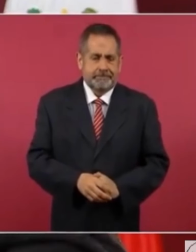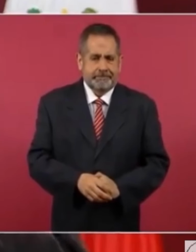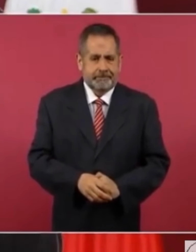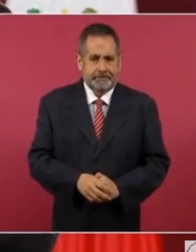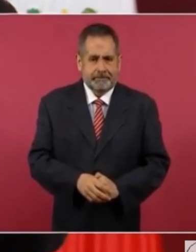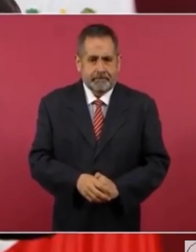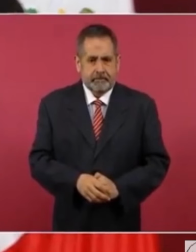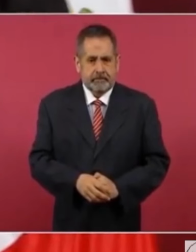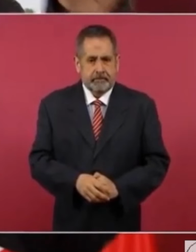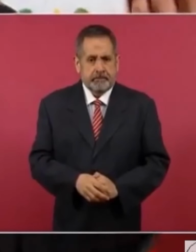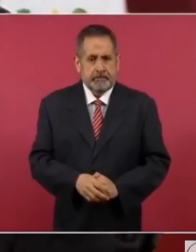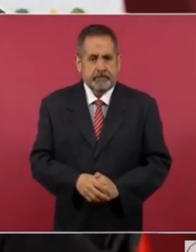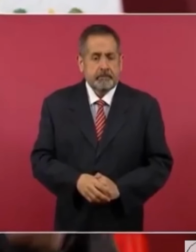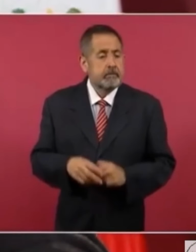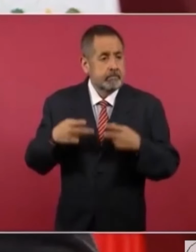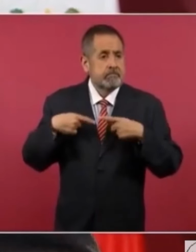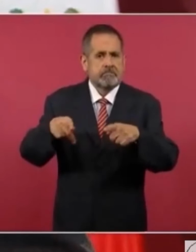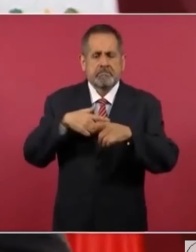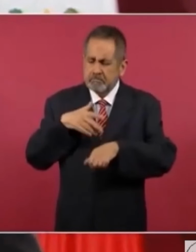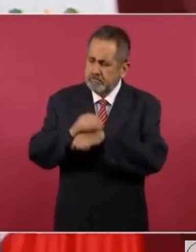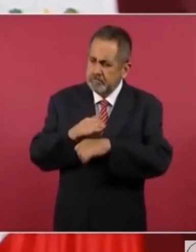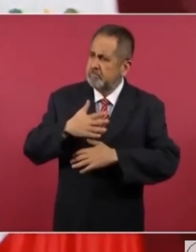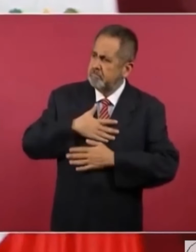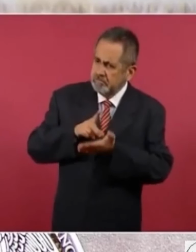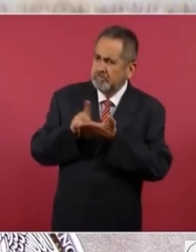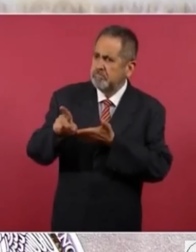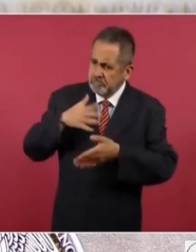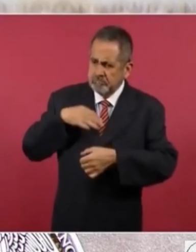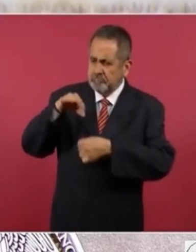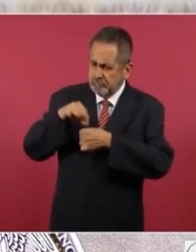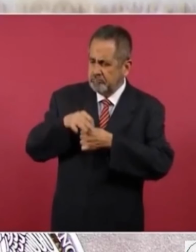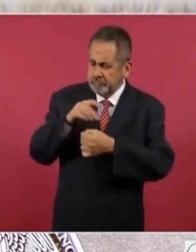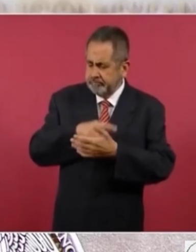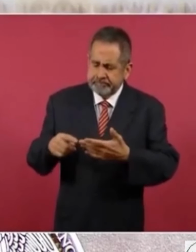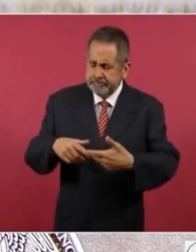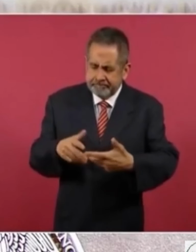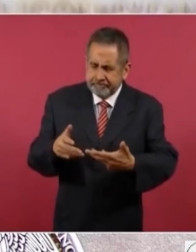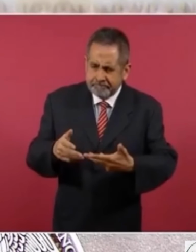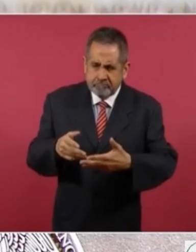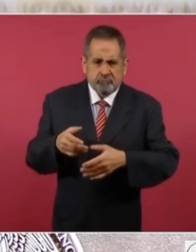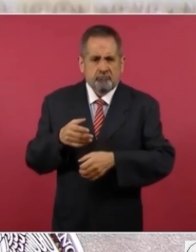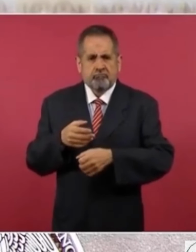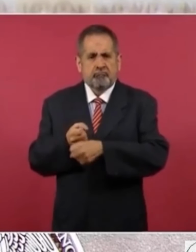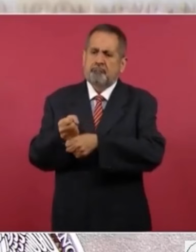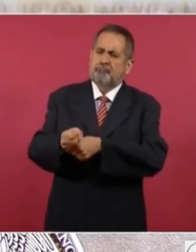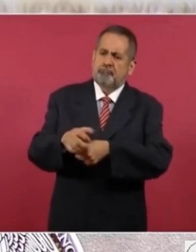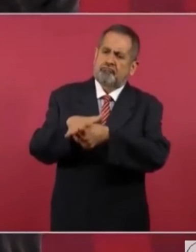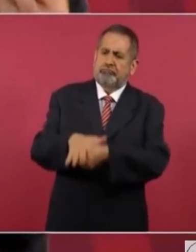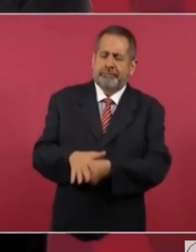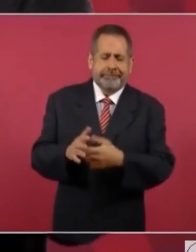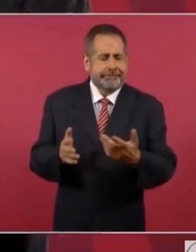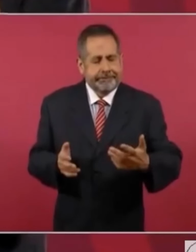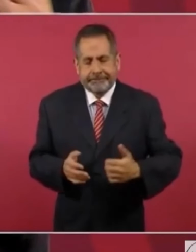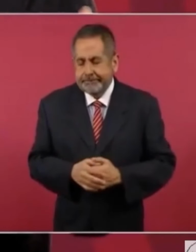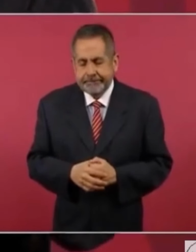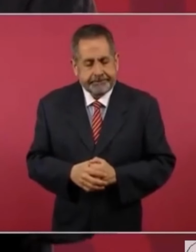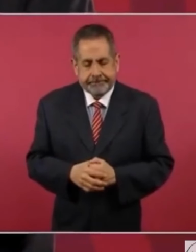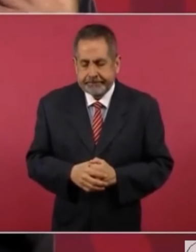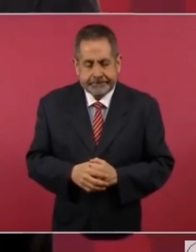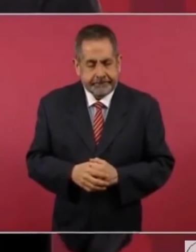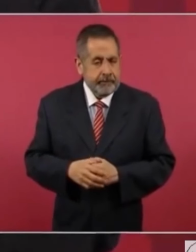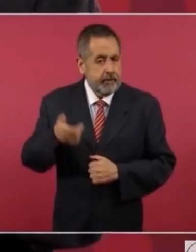La gente que está defendiendo sus derechos. Ojalá y